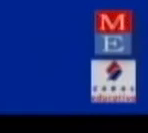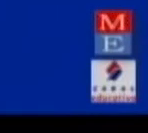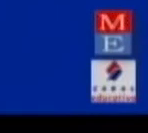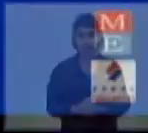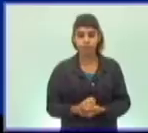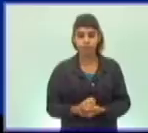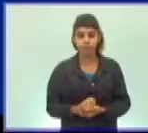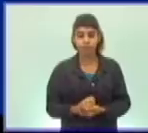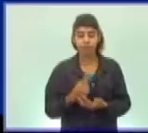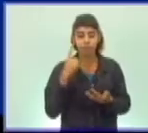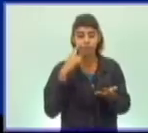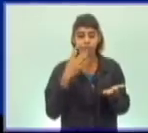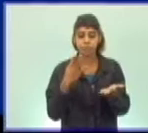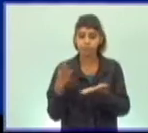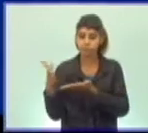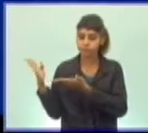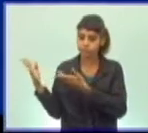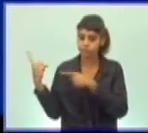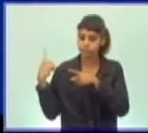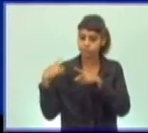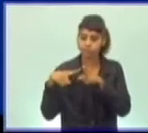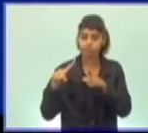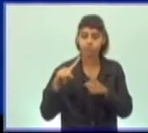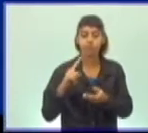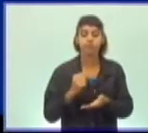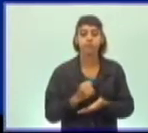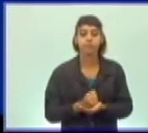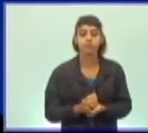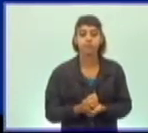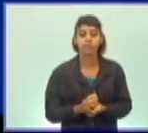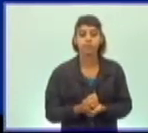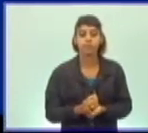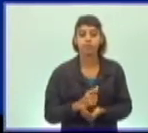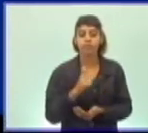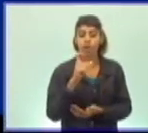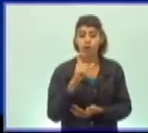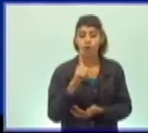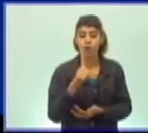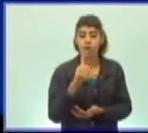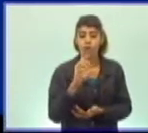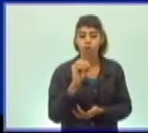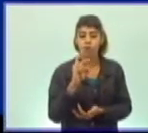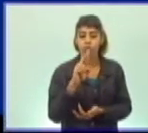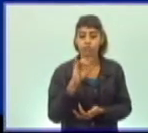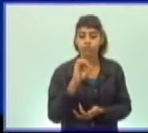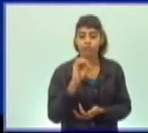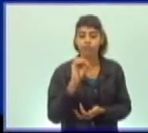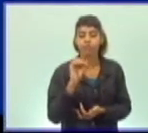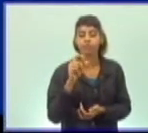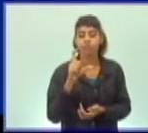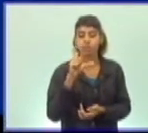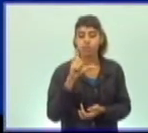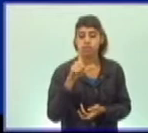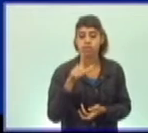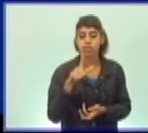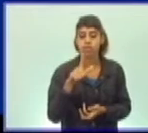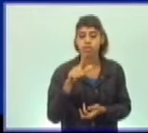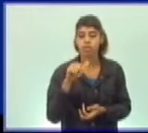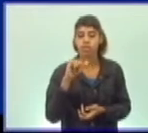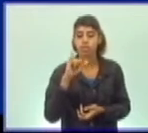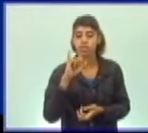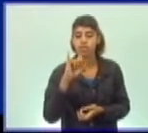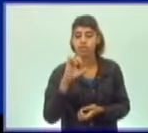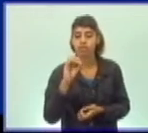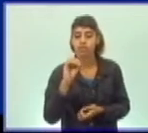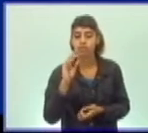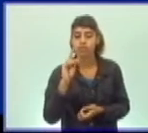Veamos entonces la siguiente pregunta. Entre el cloro y el yodo, fíjense la ubicación de estos dos elementos en el